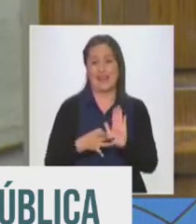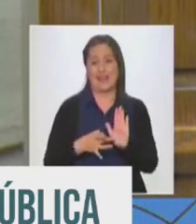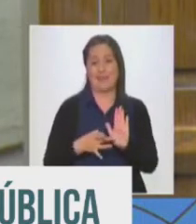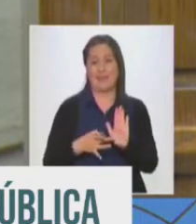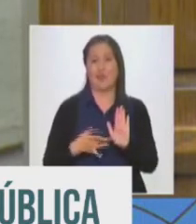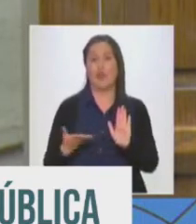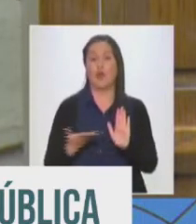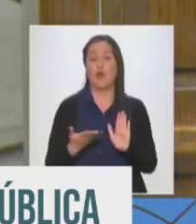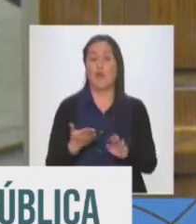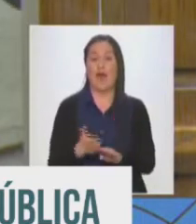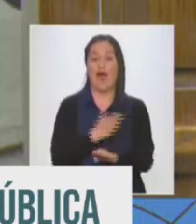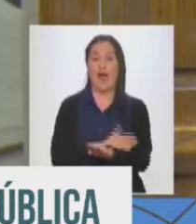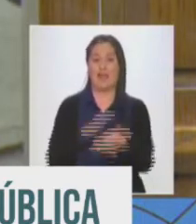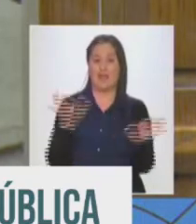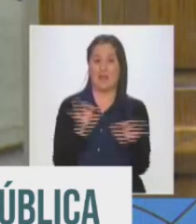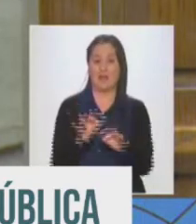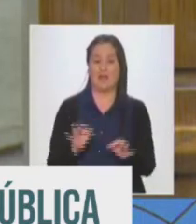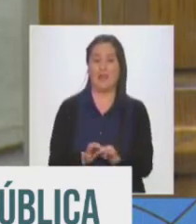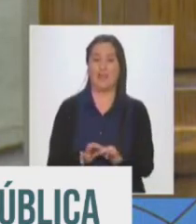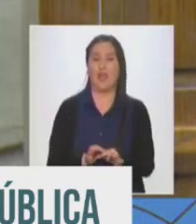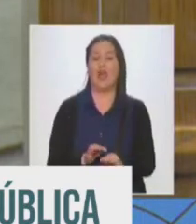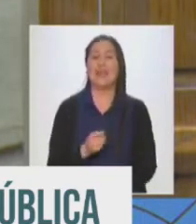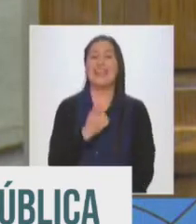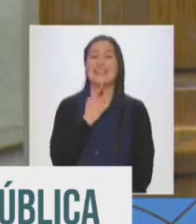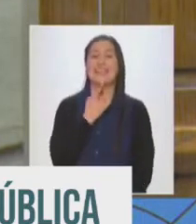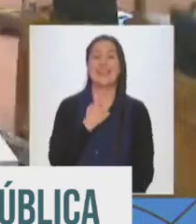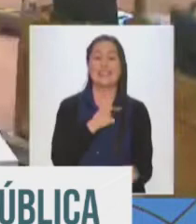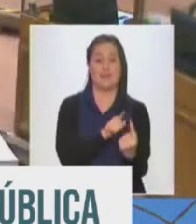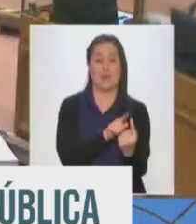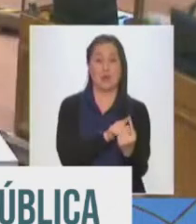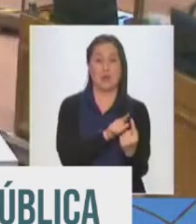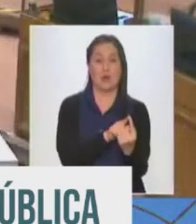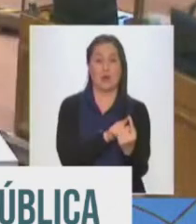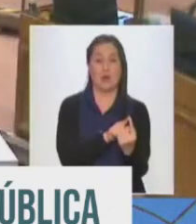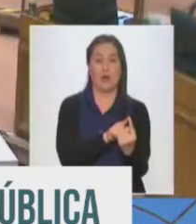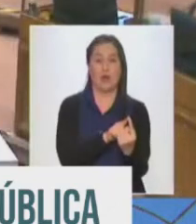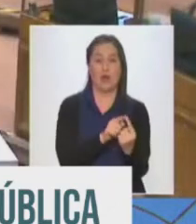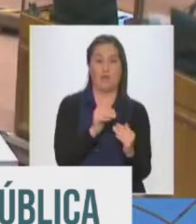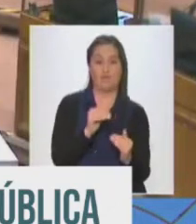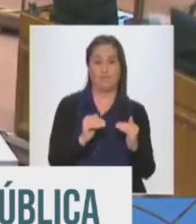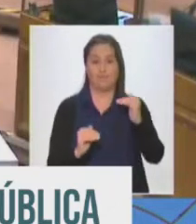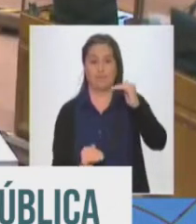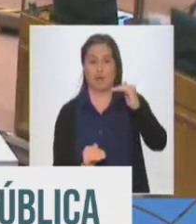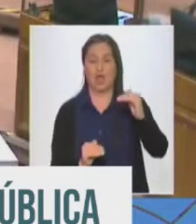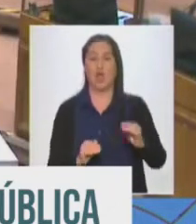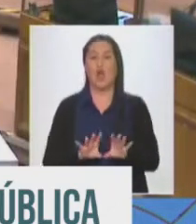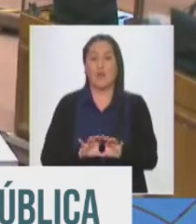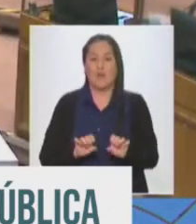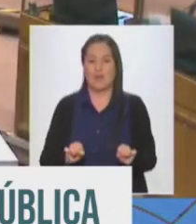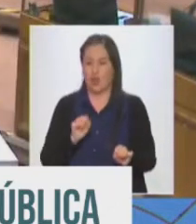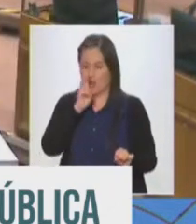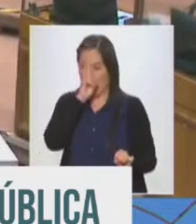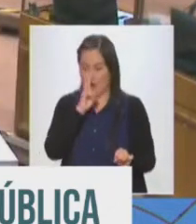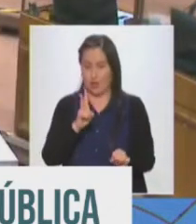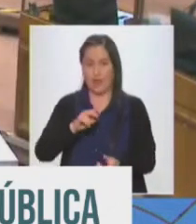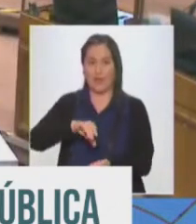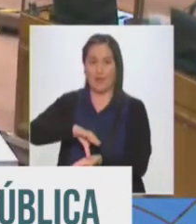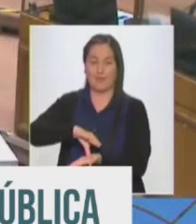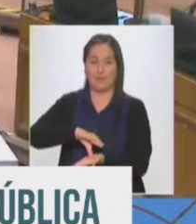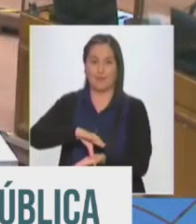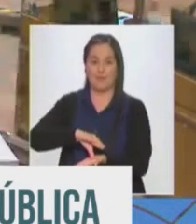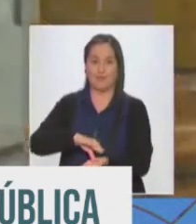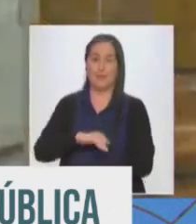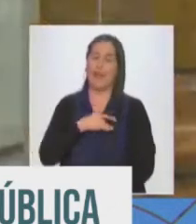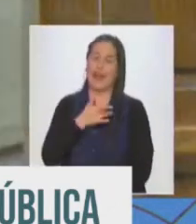como ya he señalado, a sus intereses particulares, comprometiendo con ello el honor de la nación. Lamento